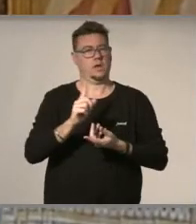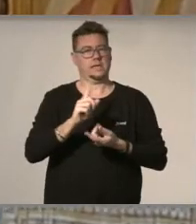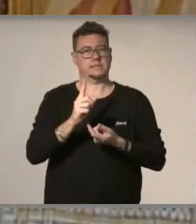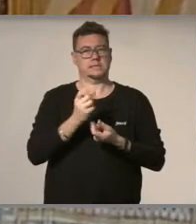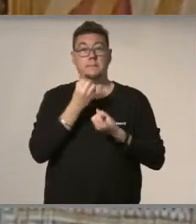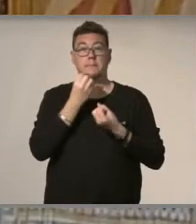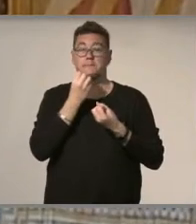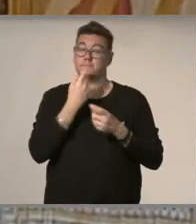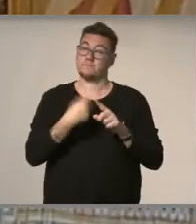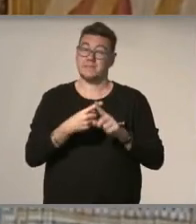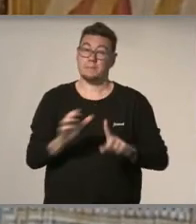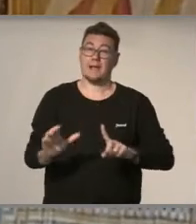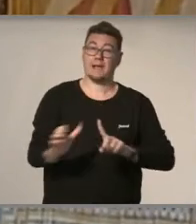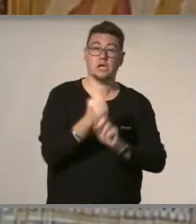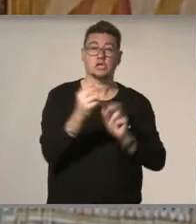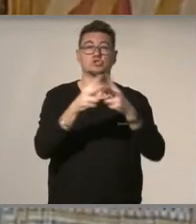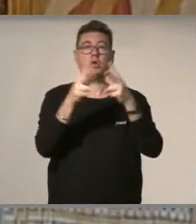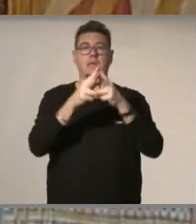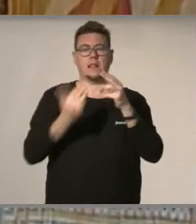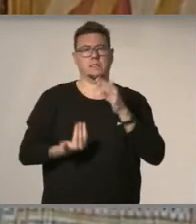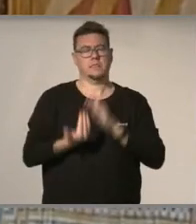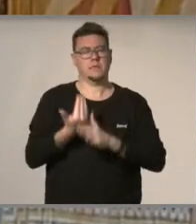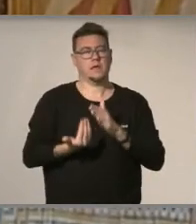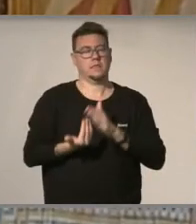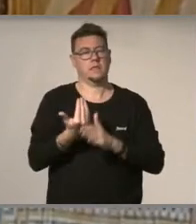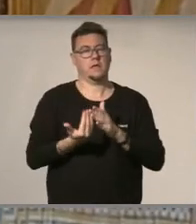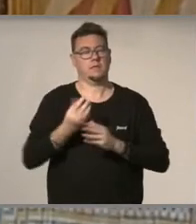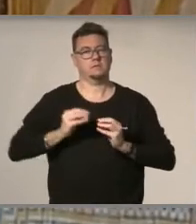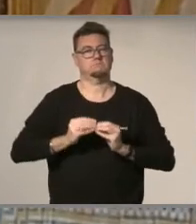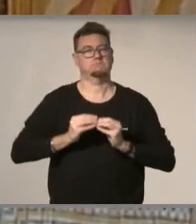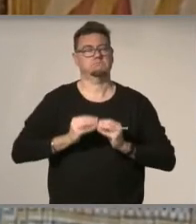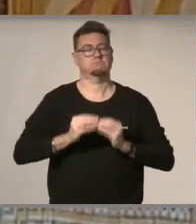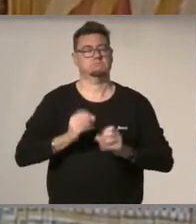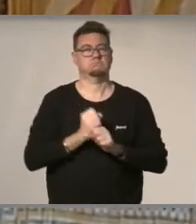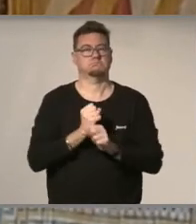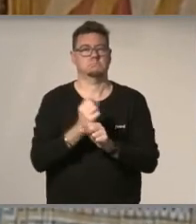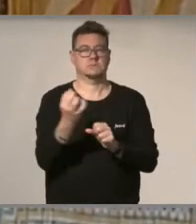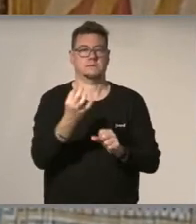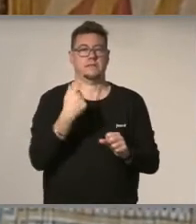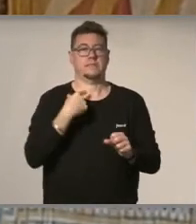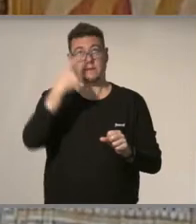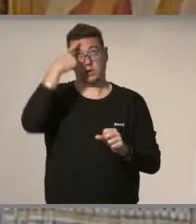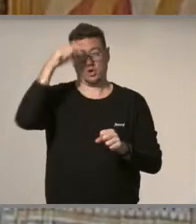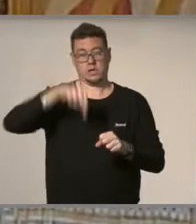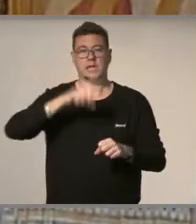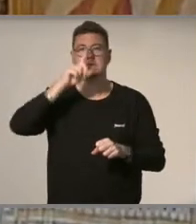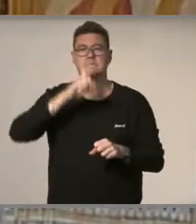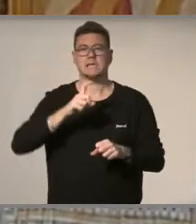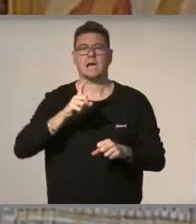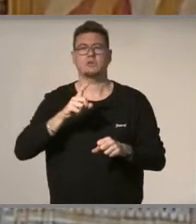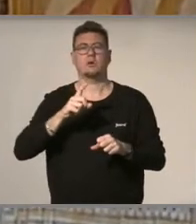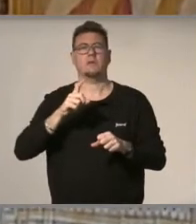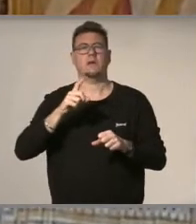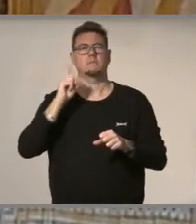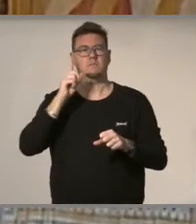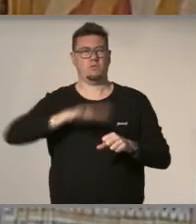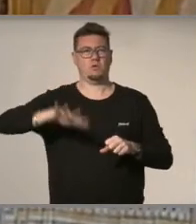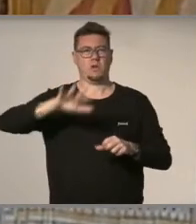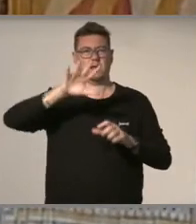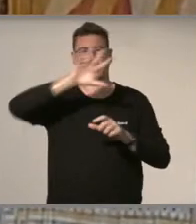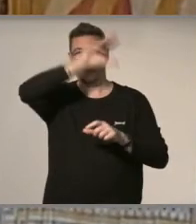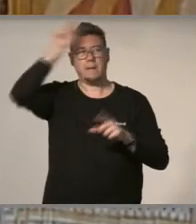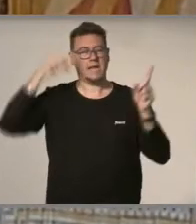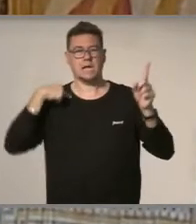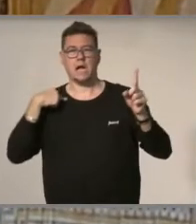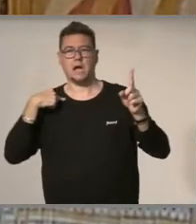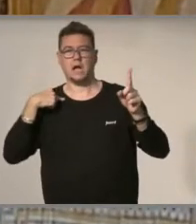que se conquista y se protege cada día. Debemos recordarlo en este año de asaltos a Capitolios y de arrebatos contra el